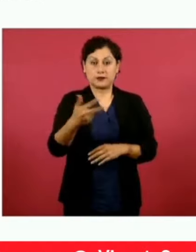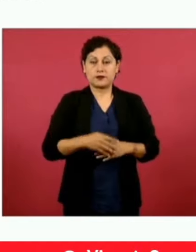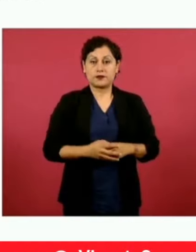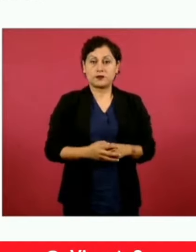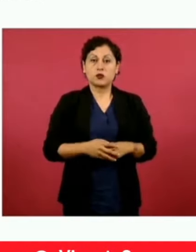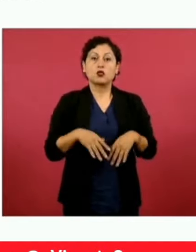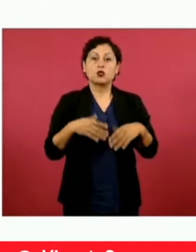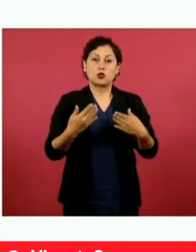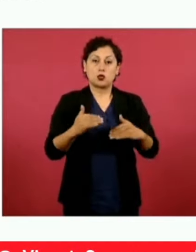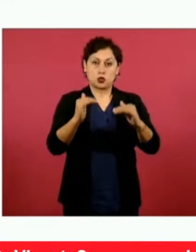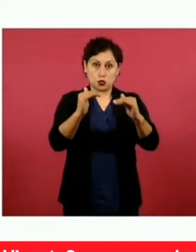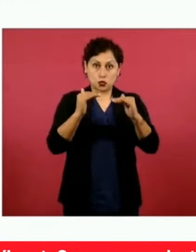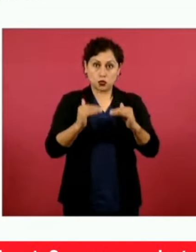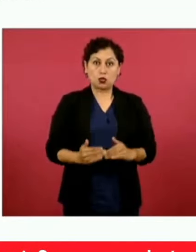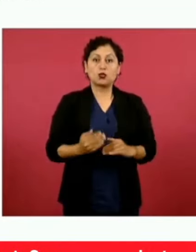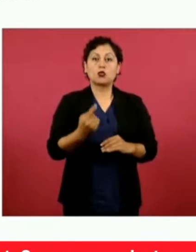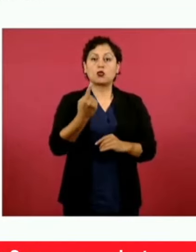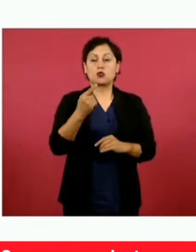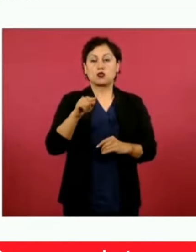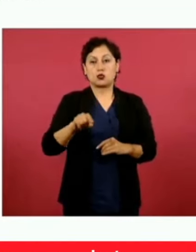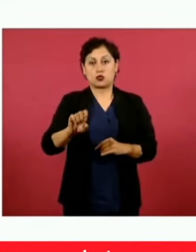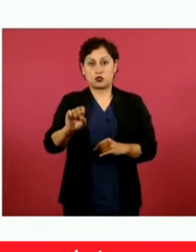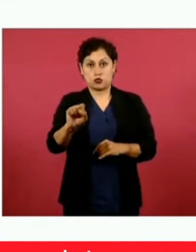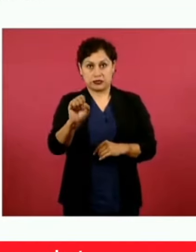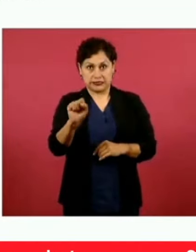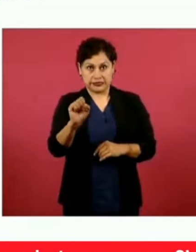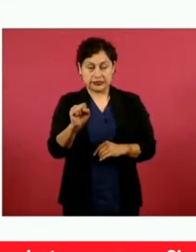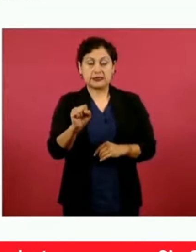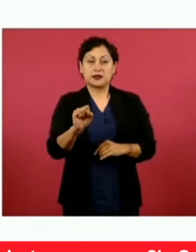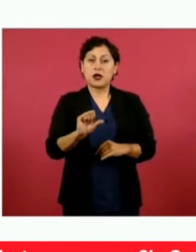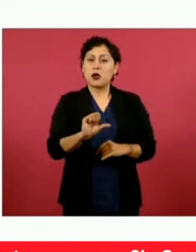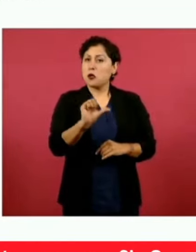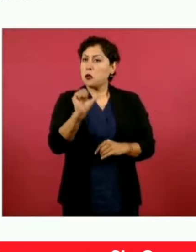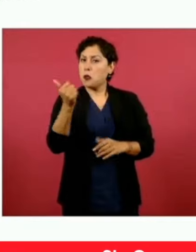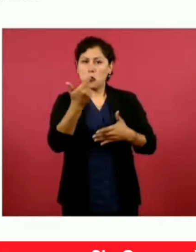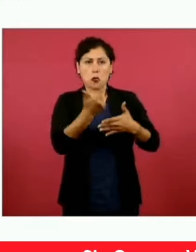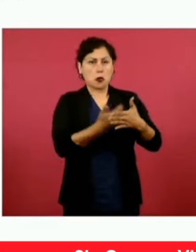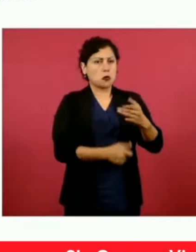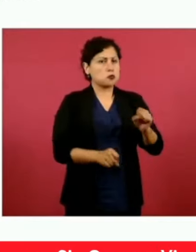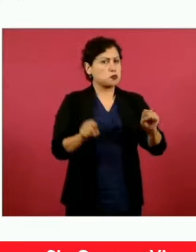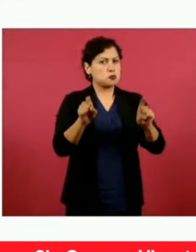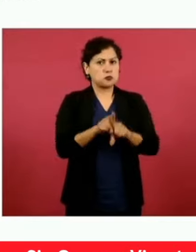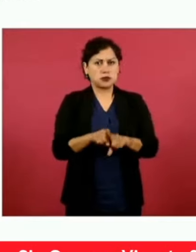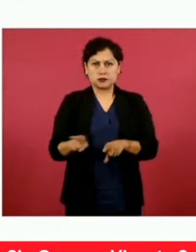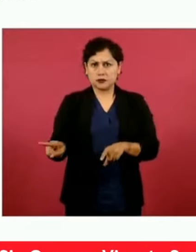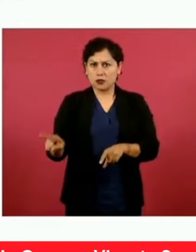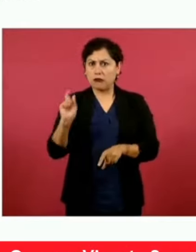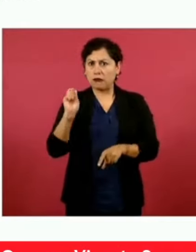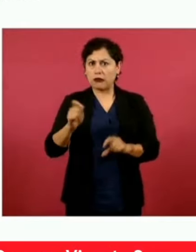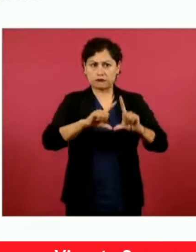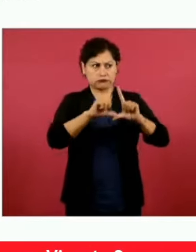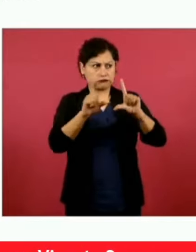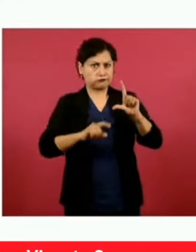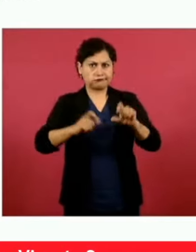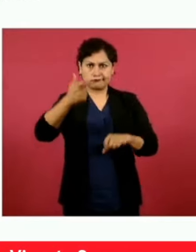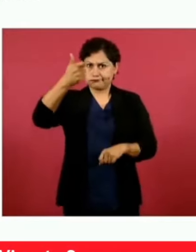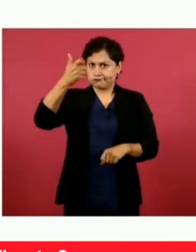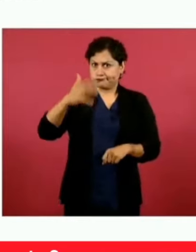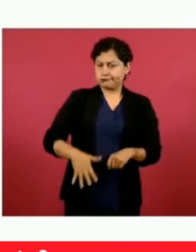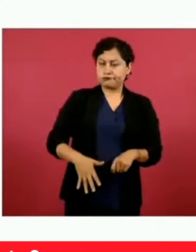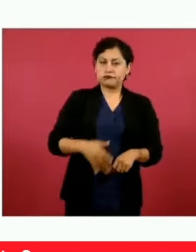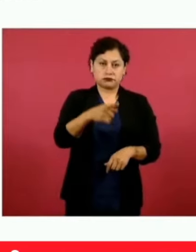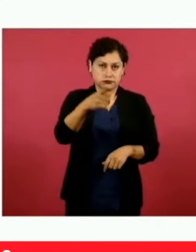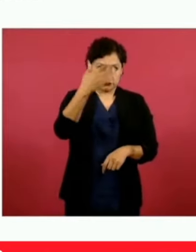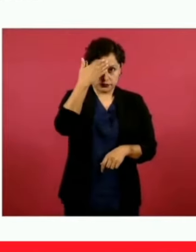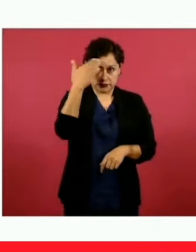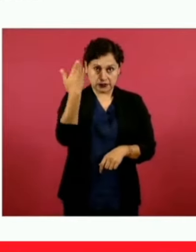unos 60 centavos por debajo del promedio y más casos que están también por debajo del promedio nacional en el caso del diésel tan importante